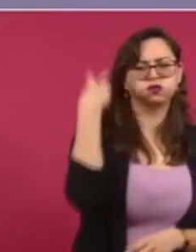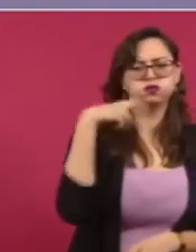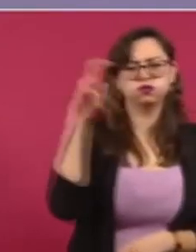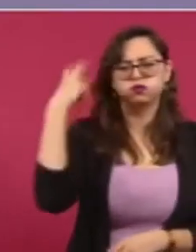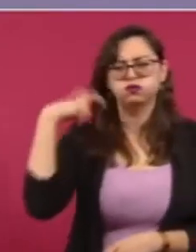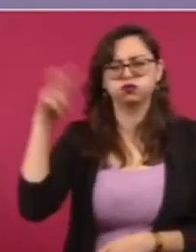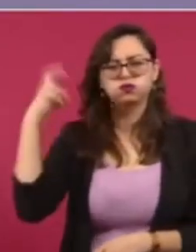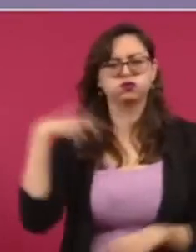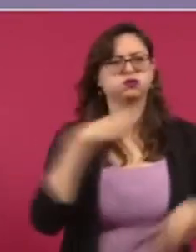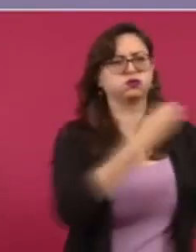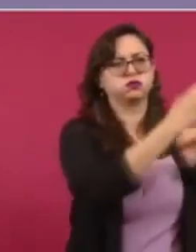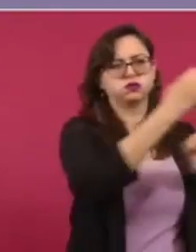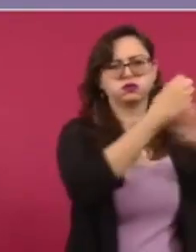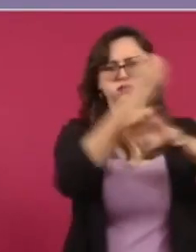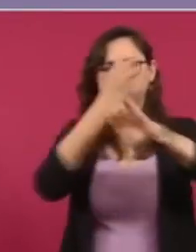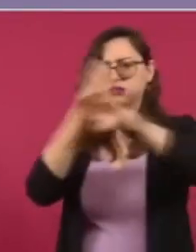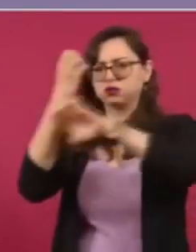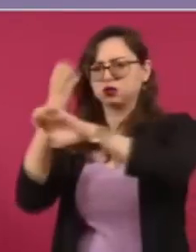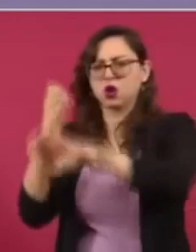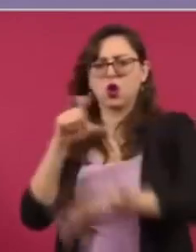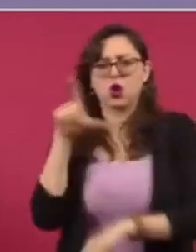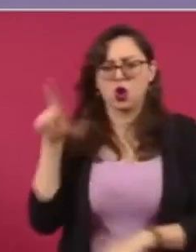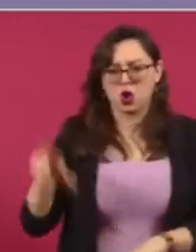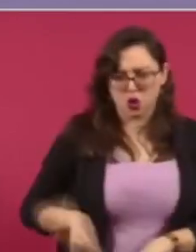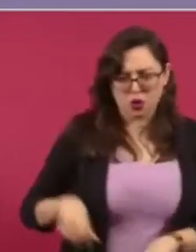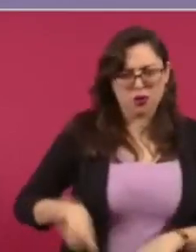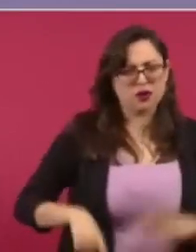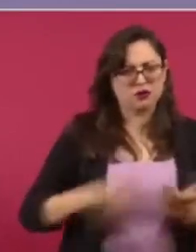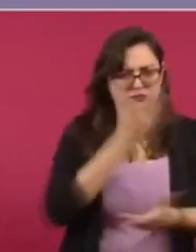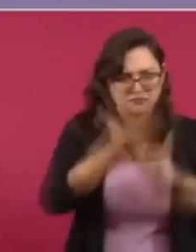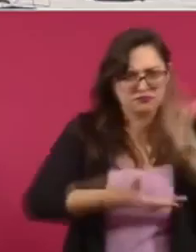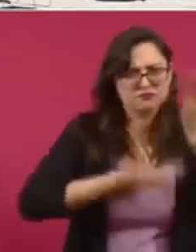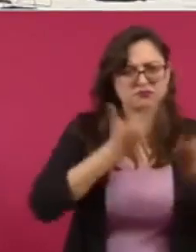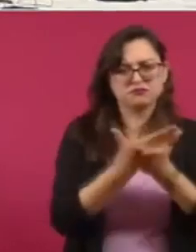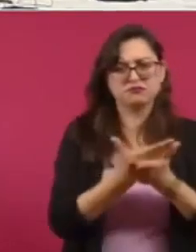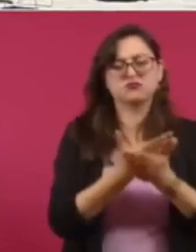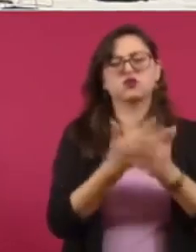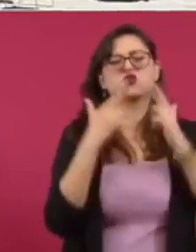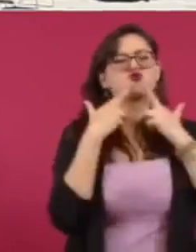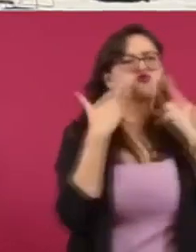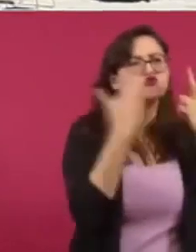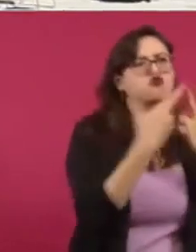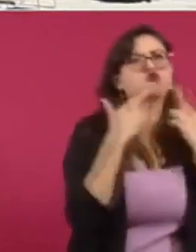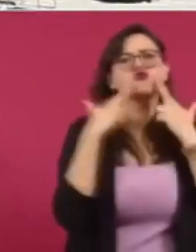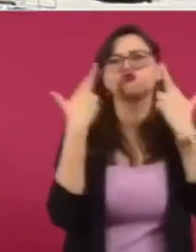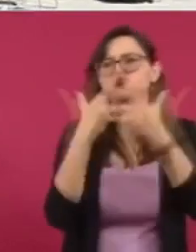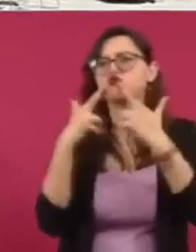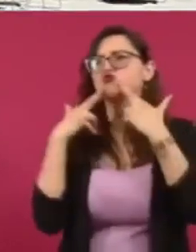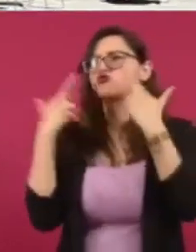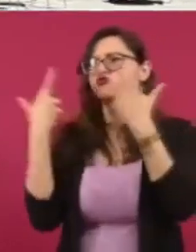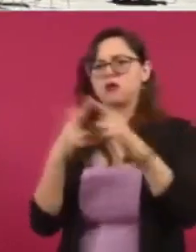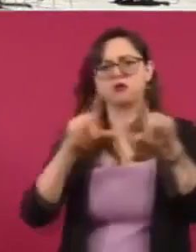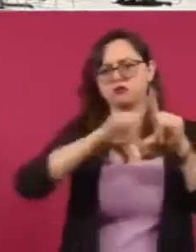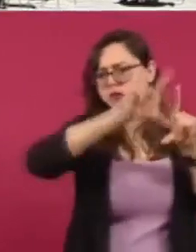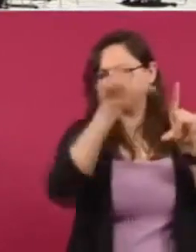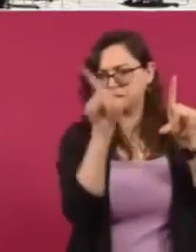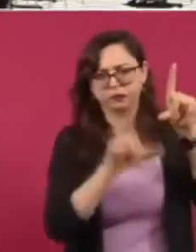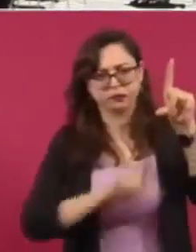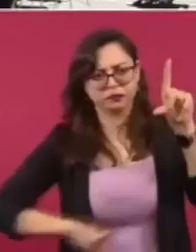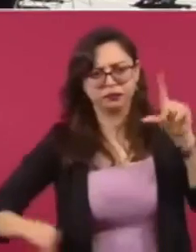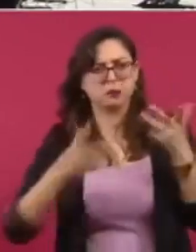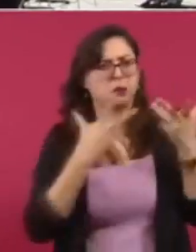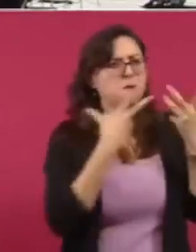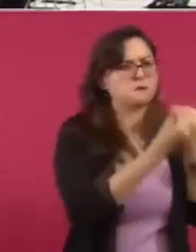públicas cercanas al presidente Andrés Manuel López Obrador. No se trató de un acto popular, no es que saliera con las mujeres que se